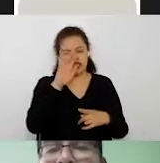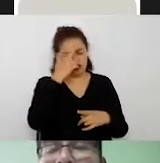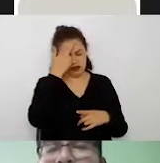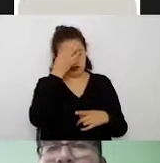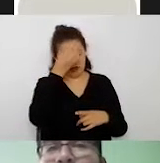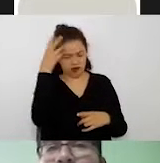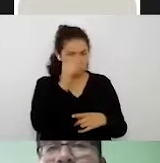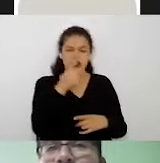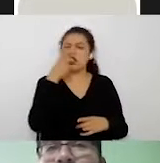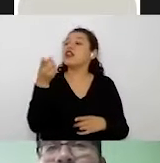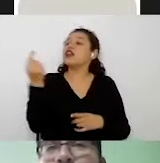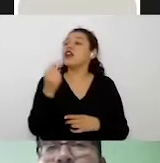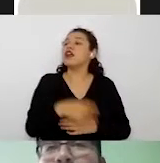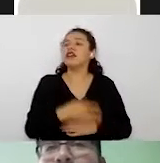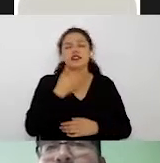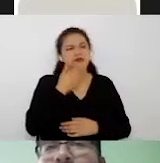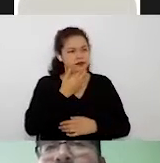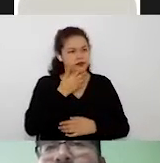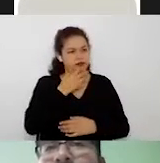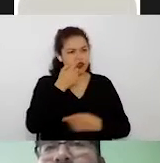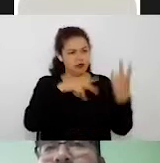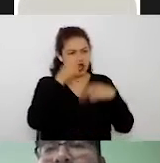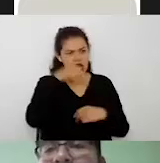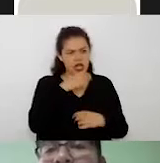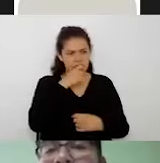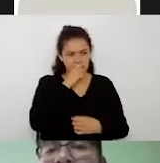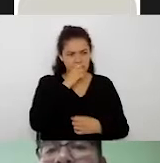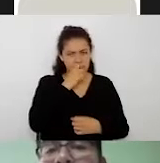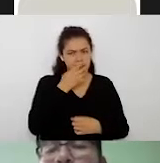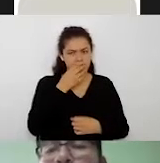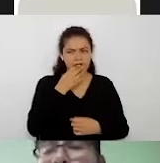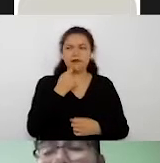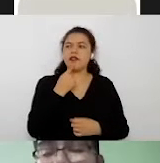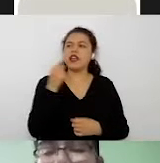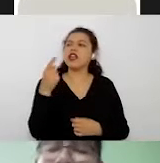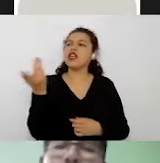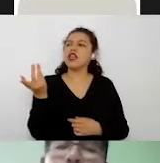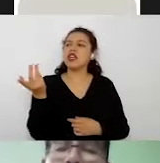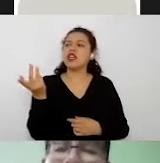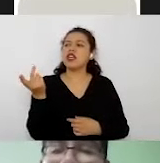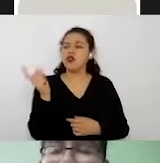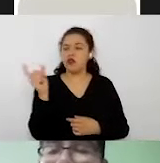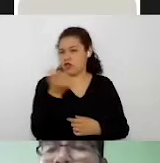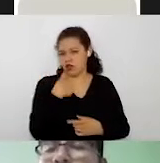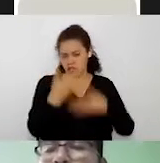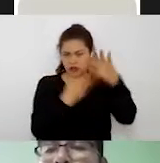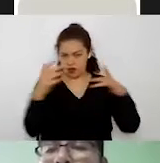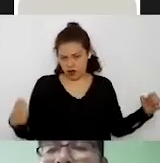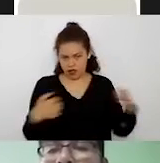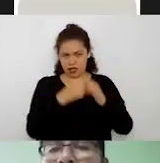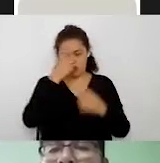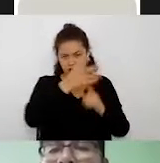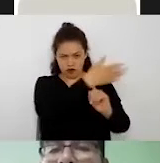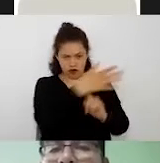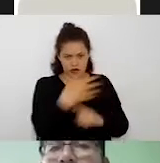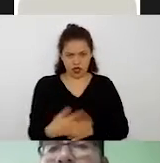te dijeron? Pues que venían para acá y cuando uno llama, por ejemplo, a los servicios de emergencia a una ambulancia,